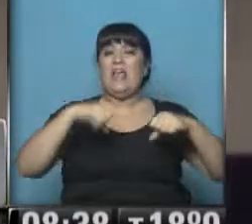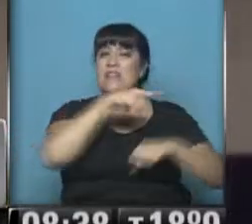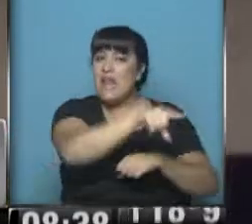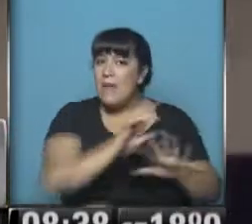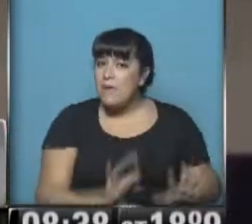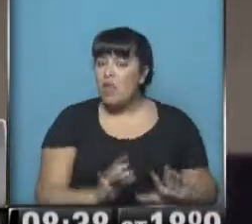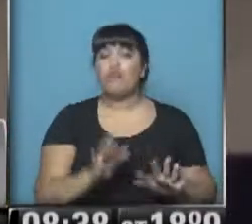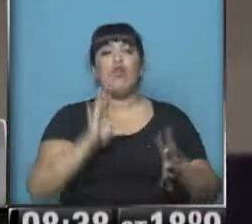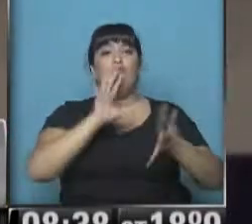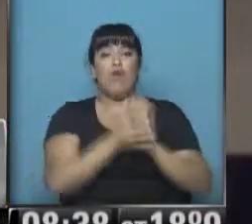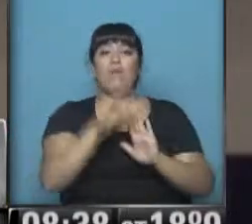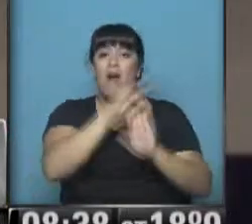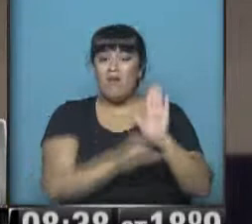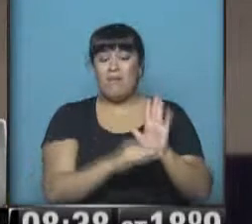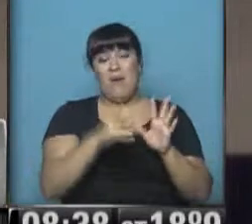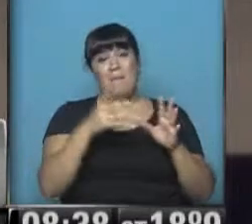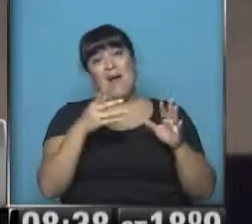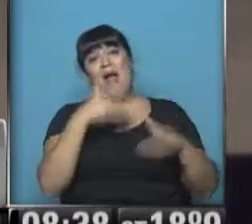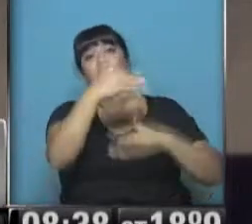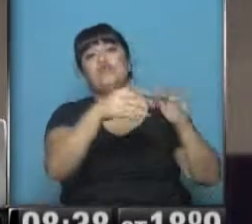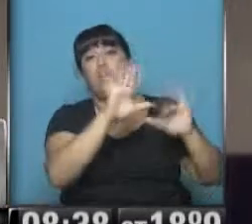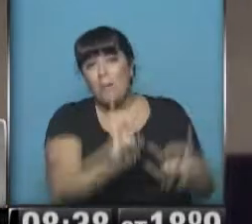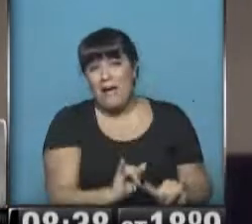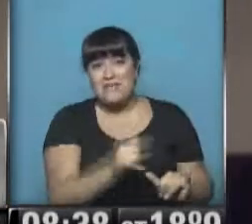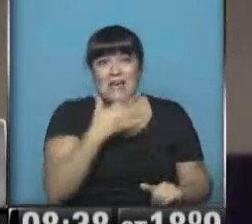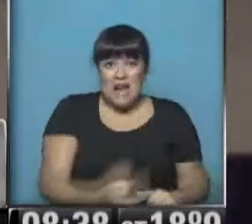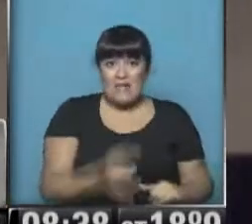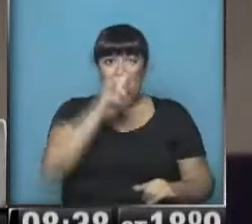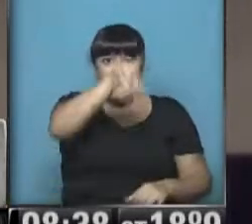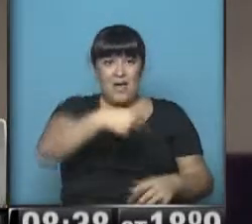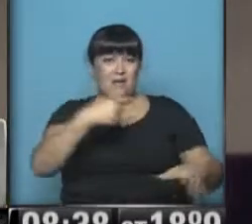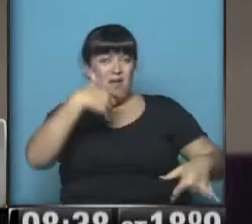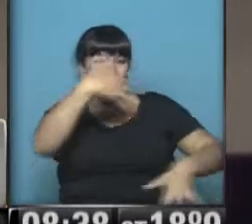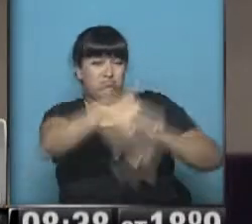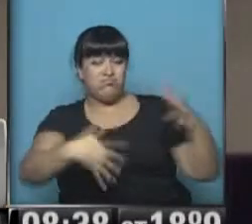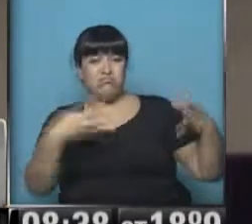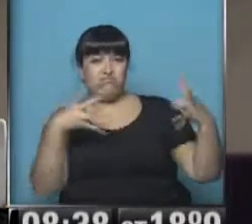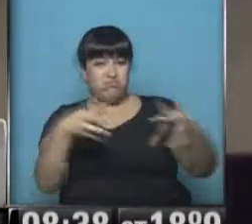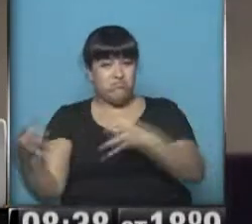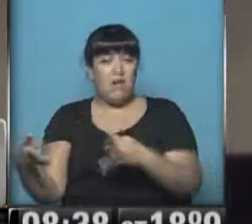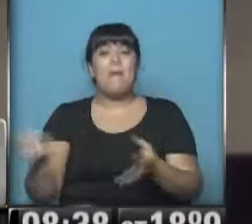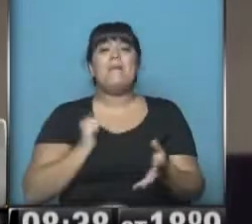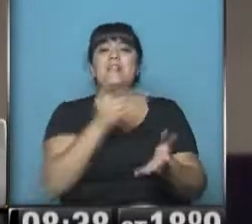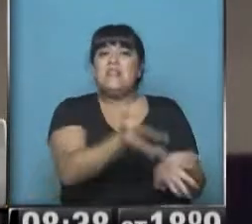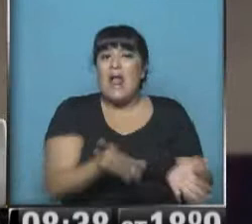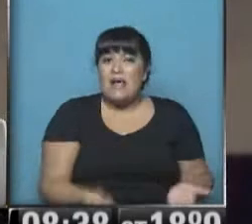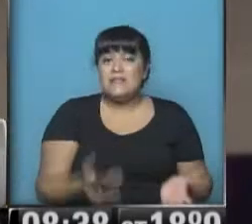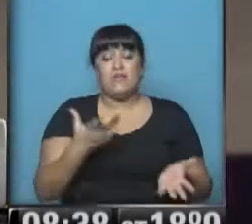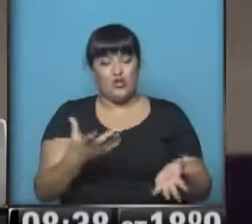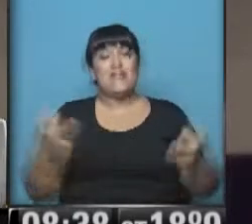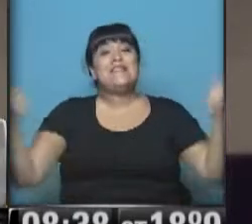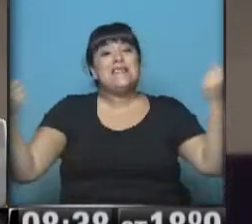quien lejos de llevarnos a hacer la paz ya el desarrollo nos lleva a hacer la parálisis y hasta la militarización un acuerdo de paz